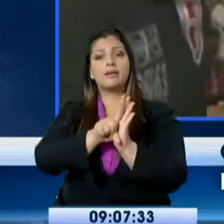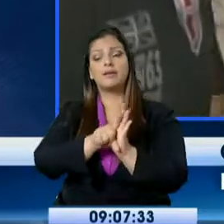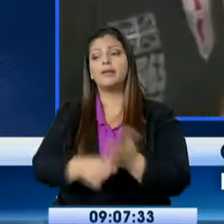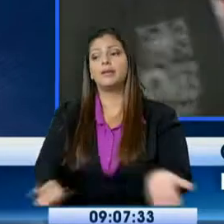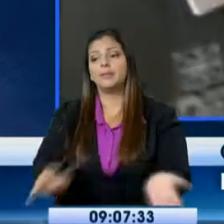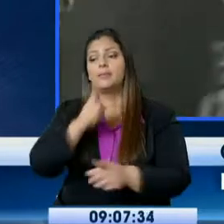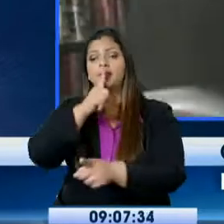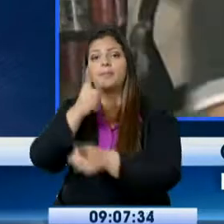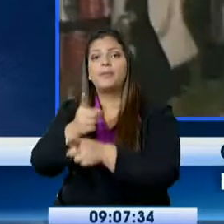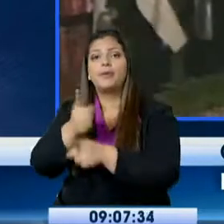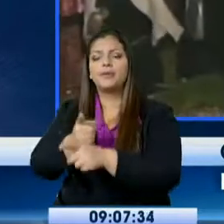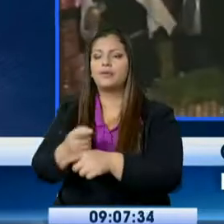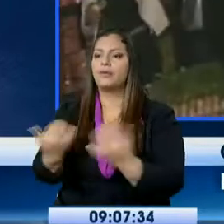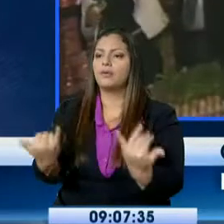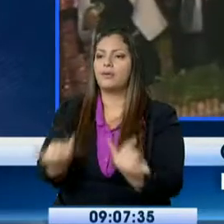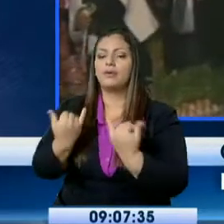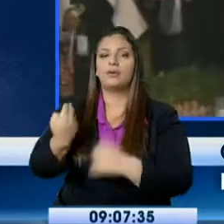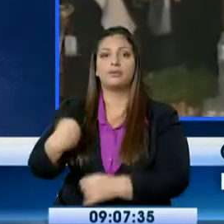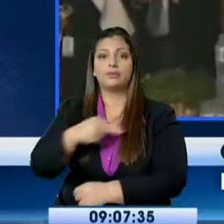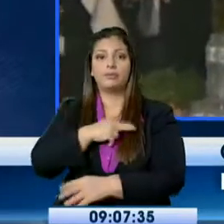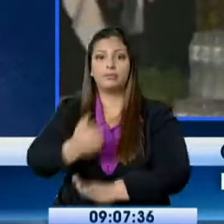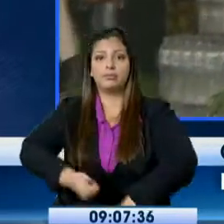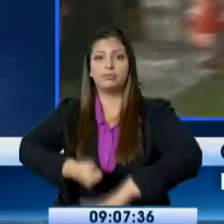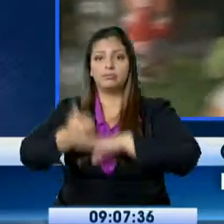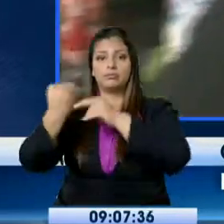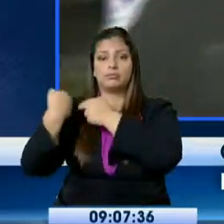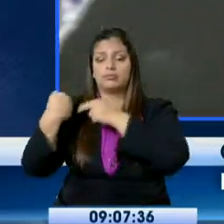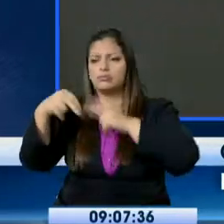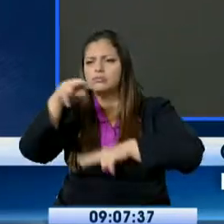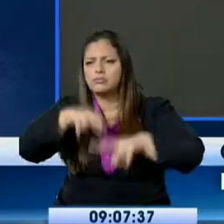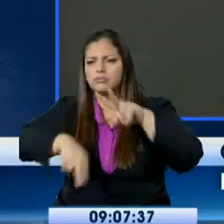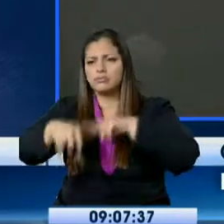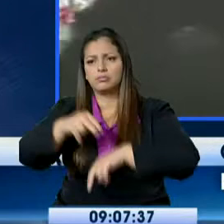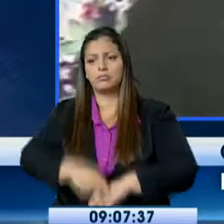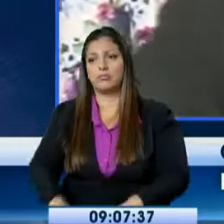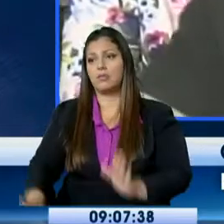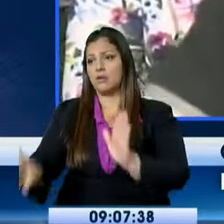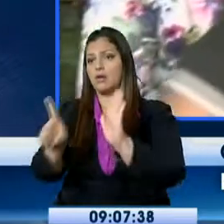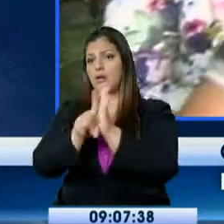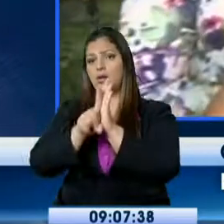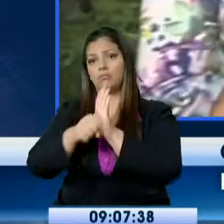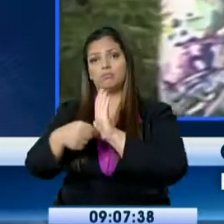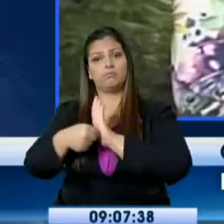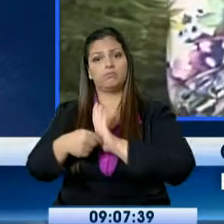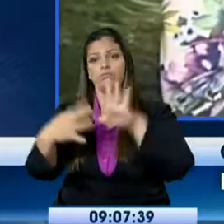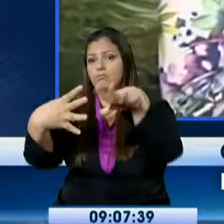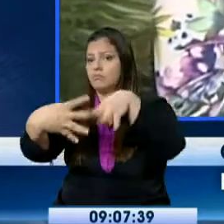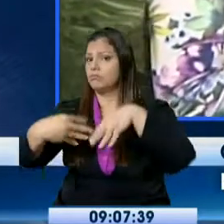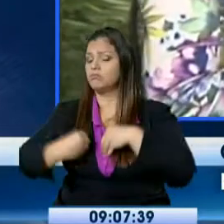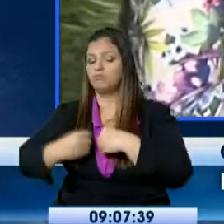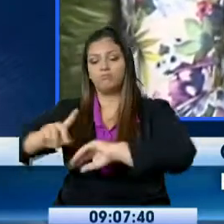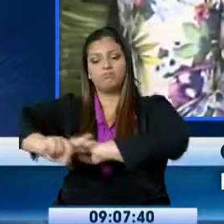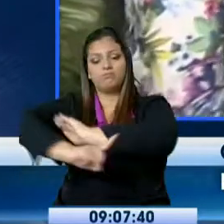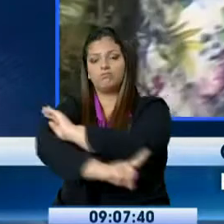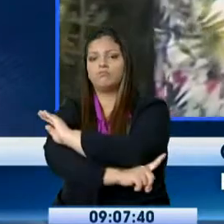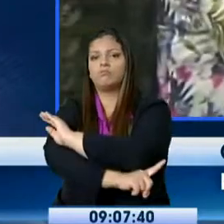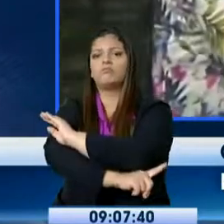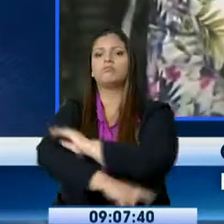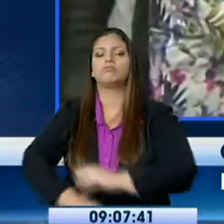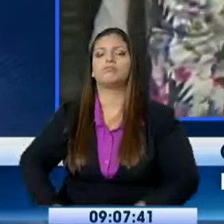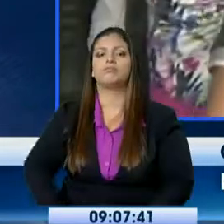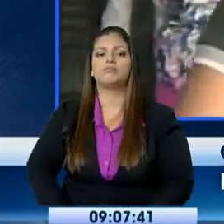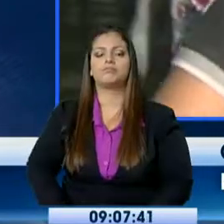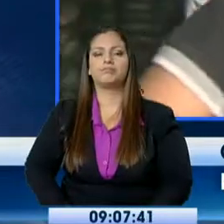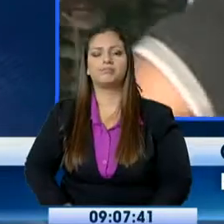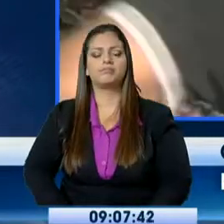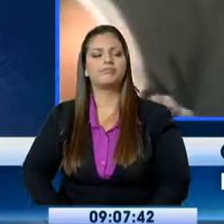de la autoridad competente y sancionar de acuerdo y sancionar que ahora hay una ley en maíz e intendente que es la